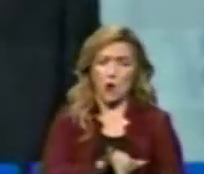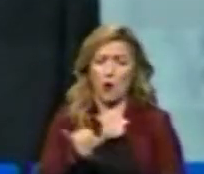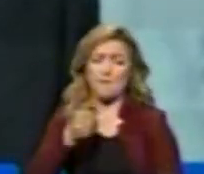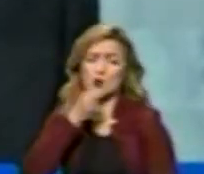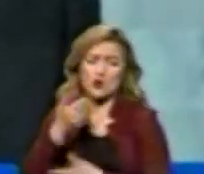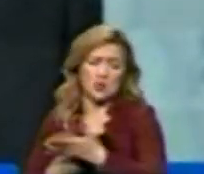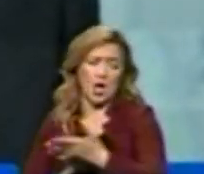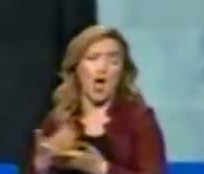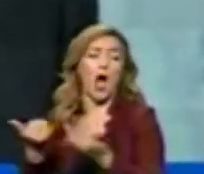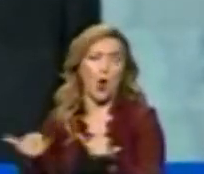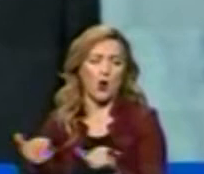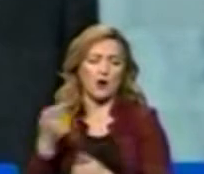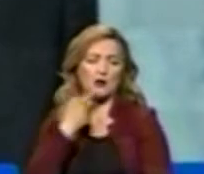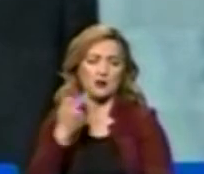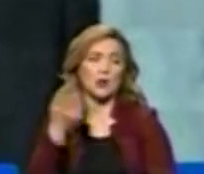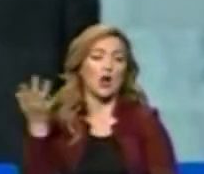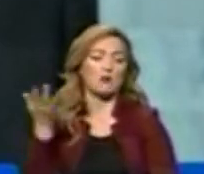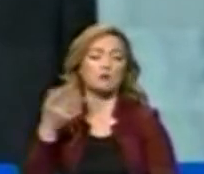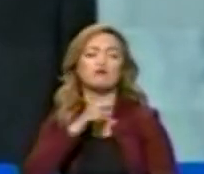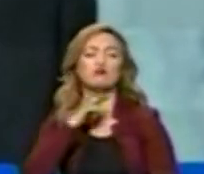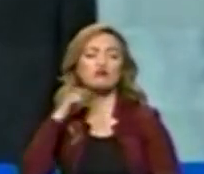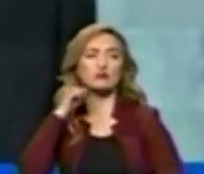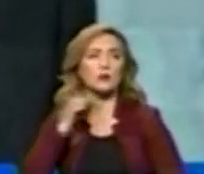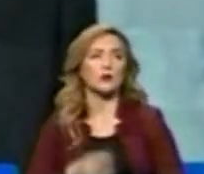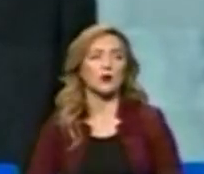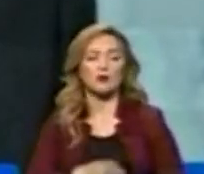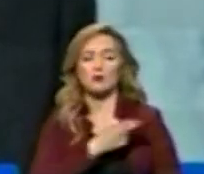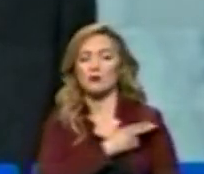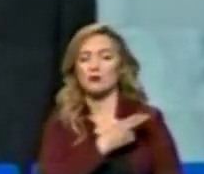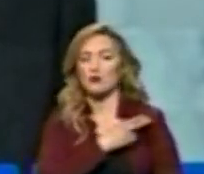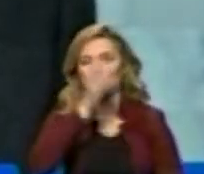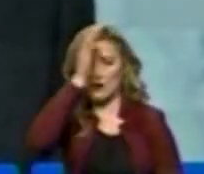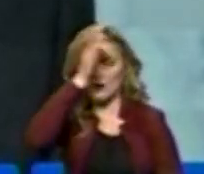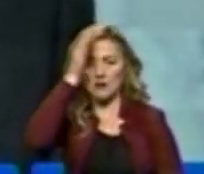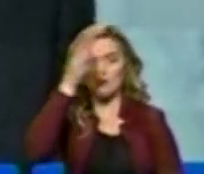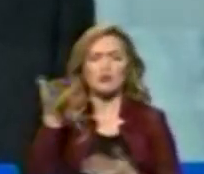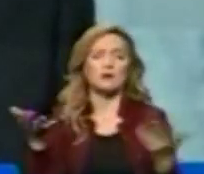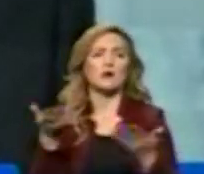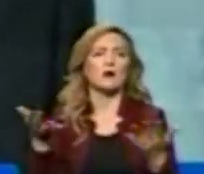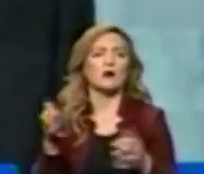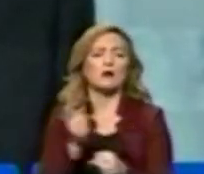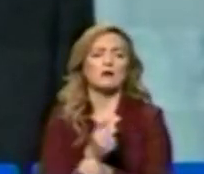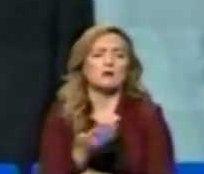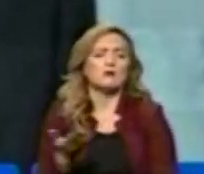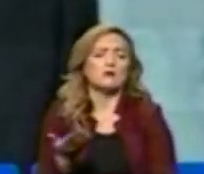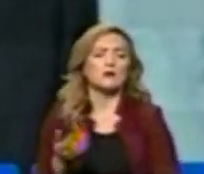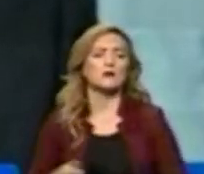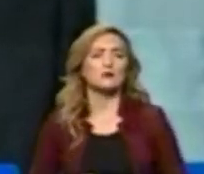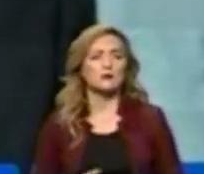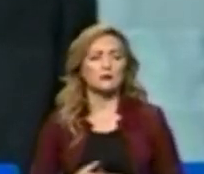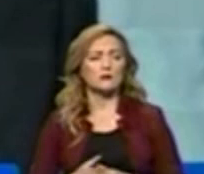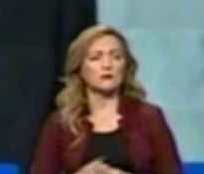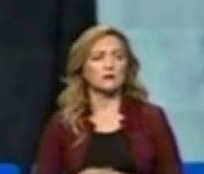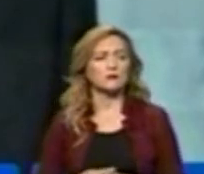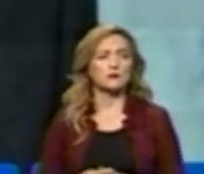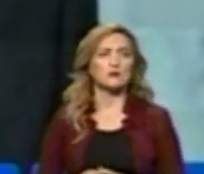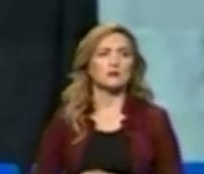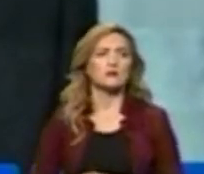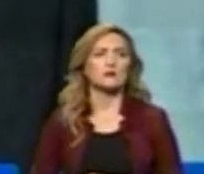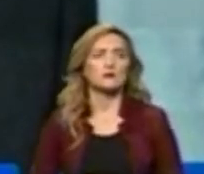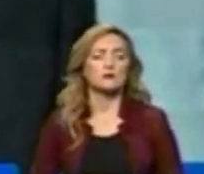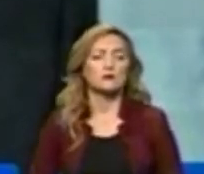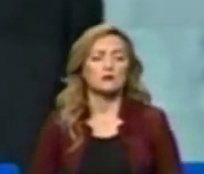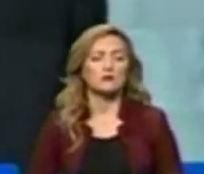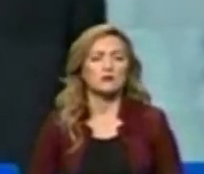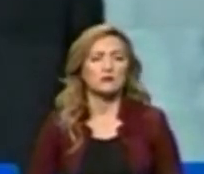a qué papel habrá tenido la universidad católica en realidad de la posiciones de católica de quito en relación al